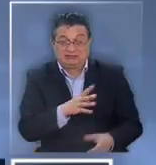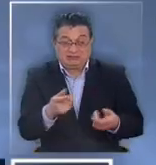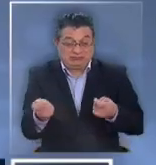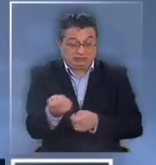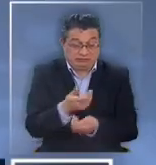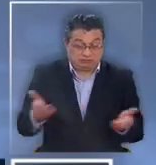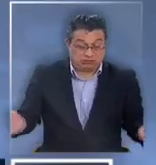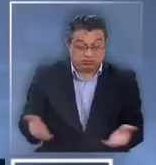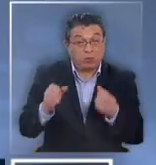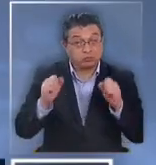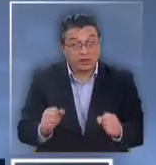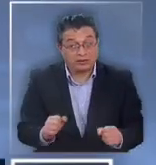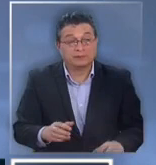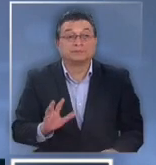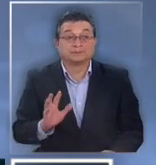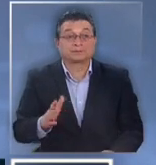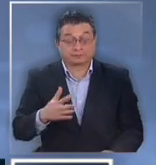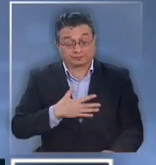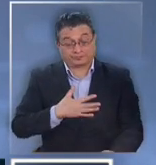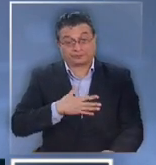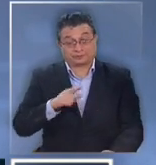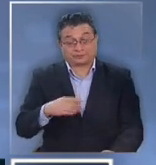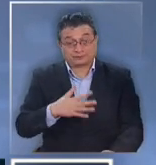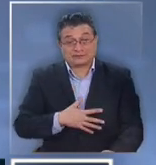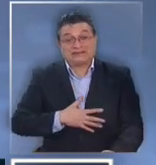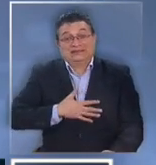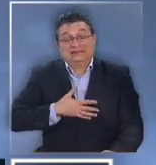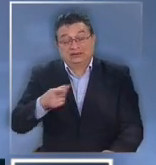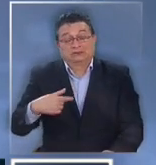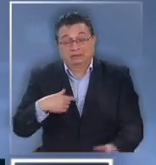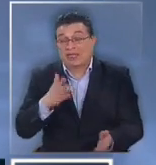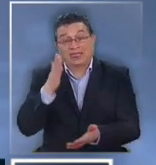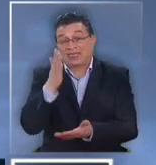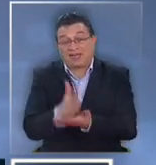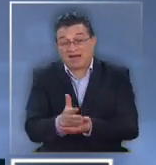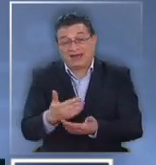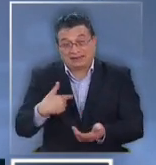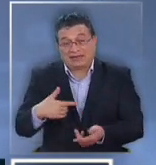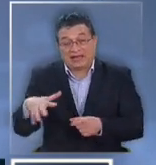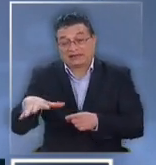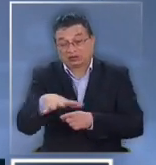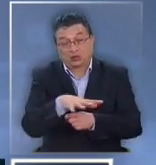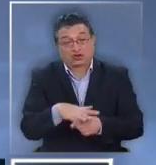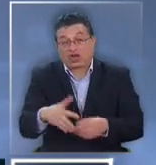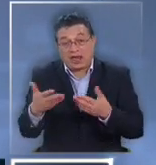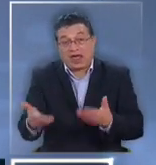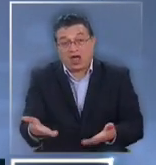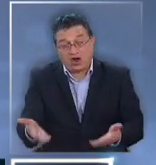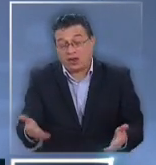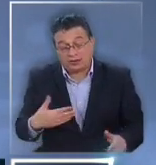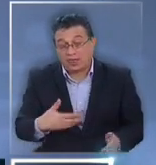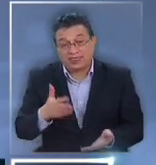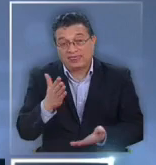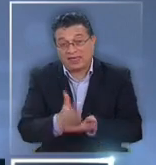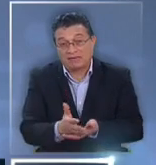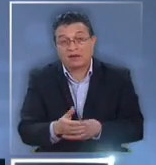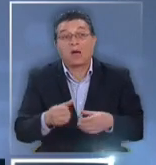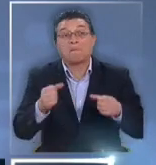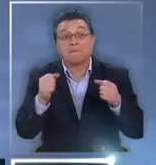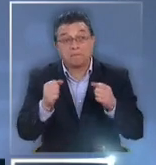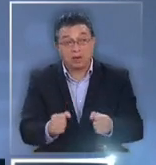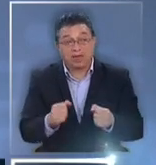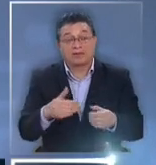eso eso es lo que nosotros consideramos como nuestro deber en una situación como la actual es poder